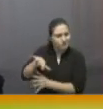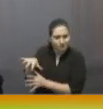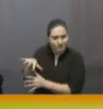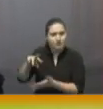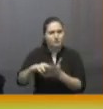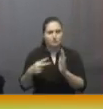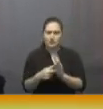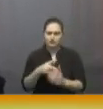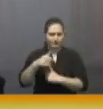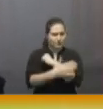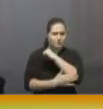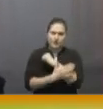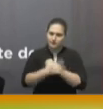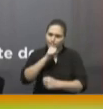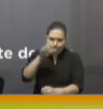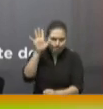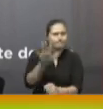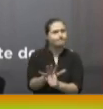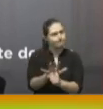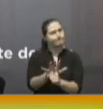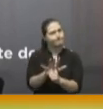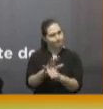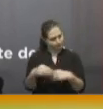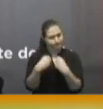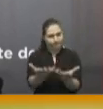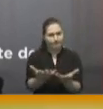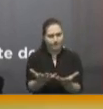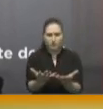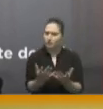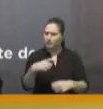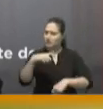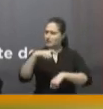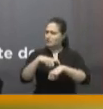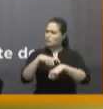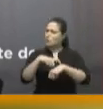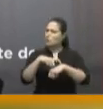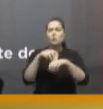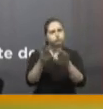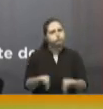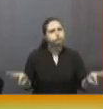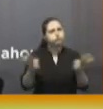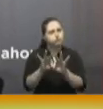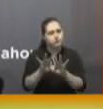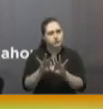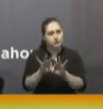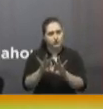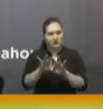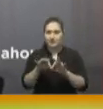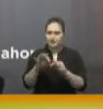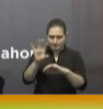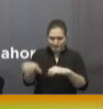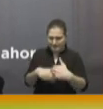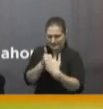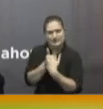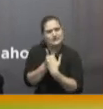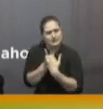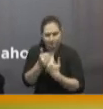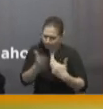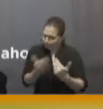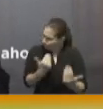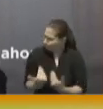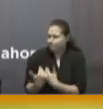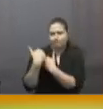esas eh partes de la economía nacional que deben manejarse para poder eh